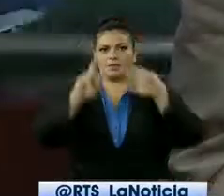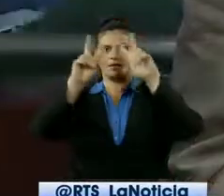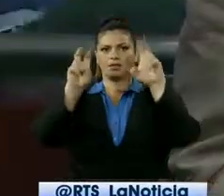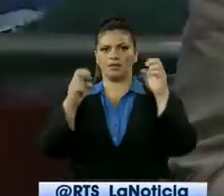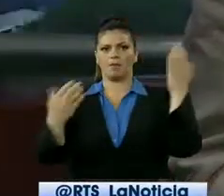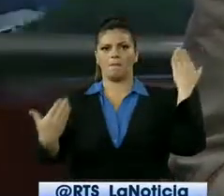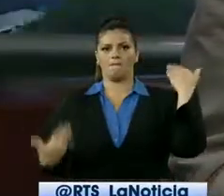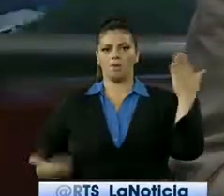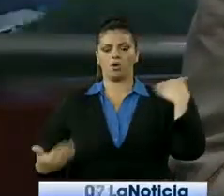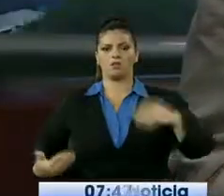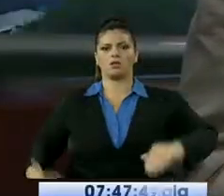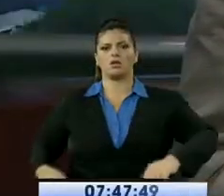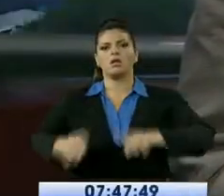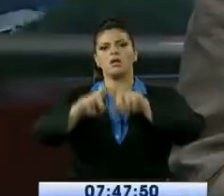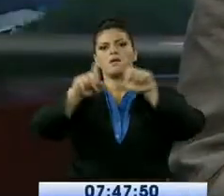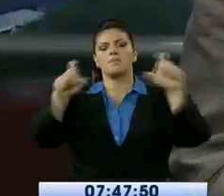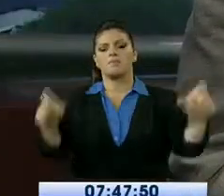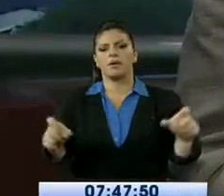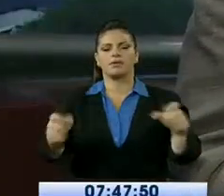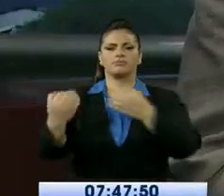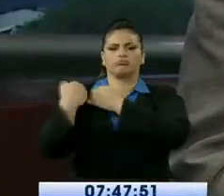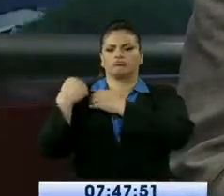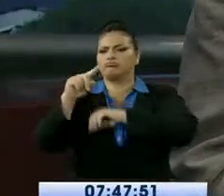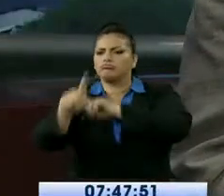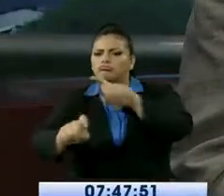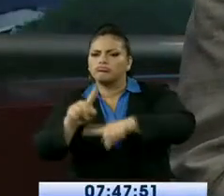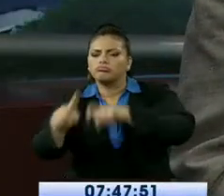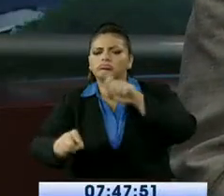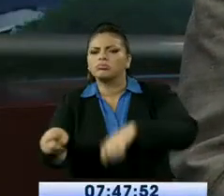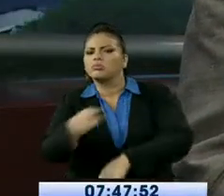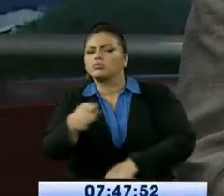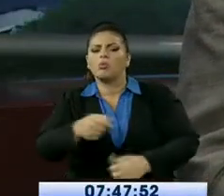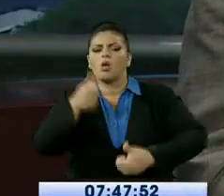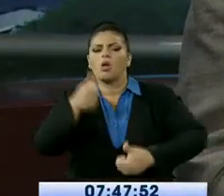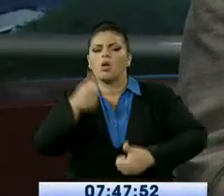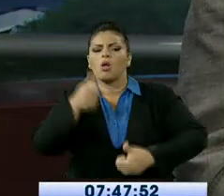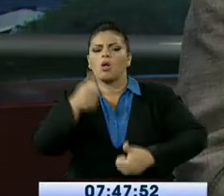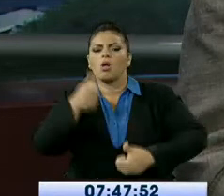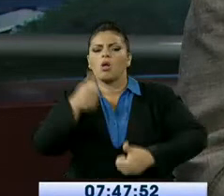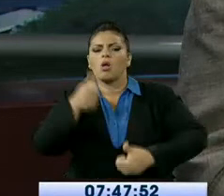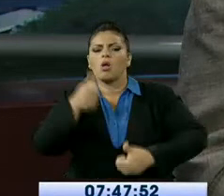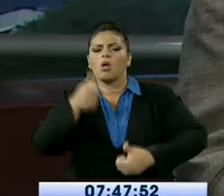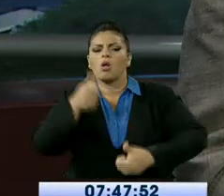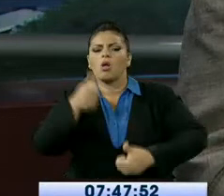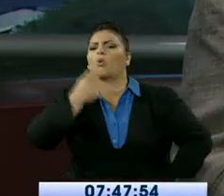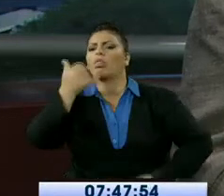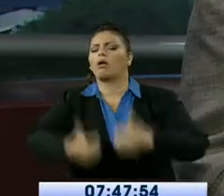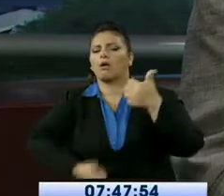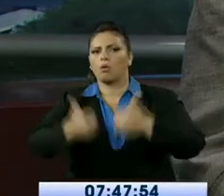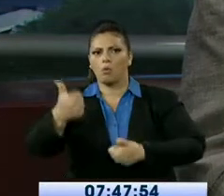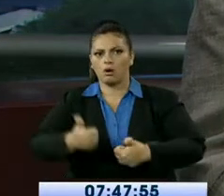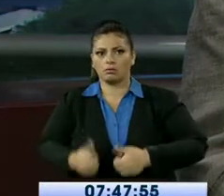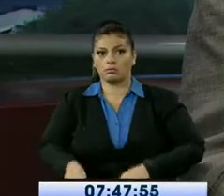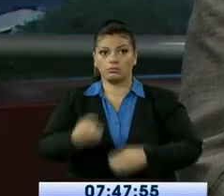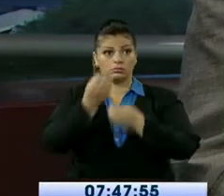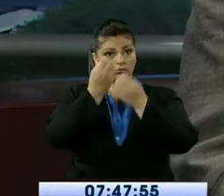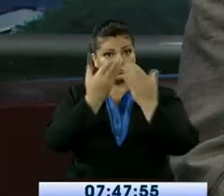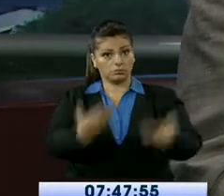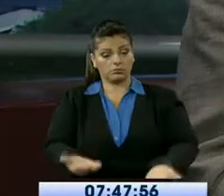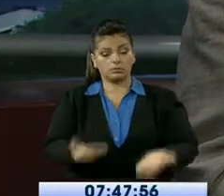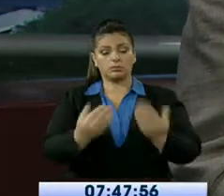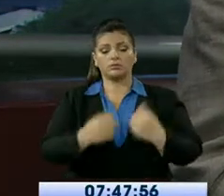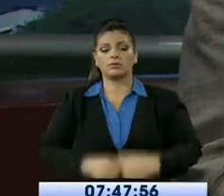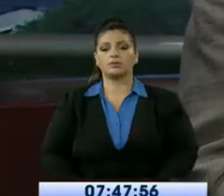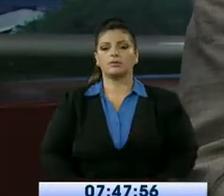La encuestadora Márquez entregó el último sondeo en el que se registra una reducción de 5 puntos en la intención del voto para el binomio